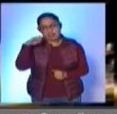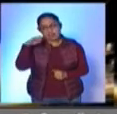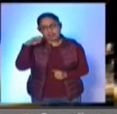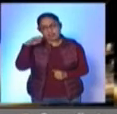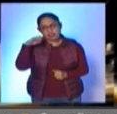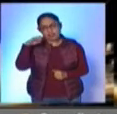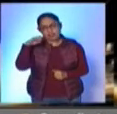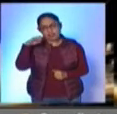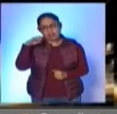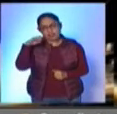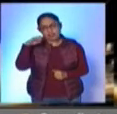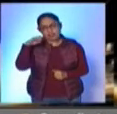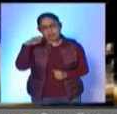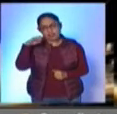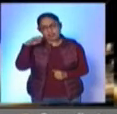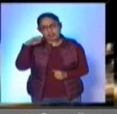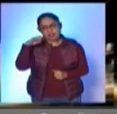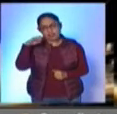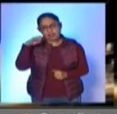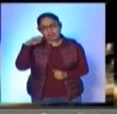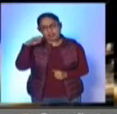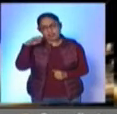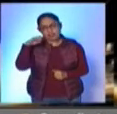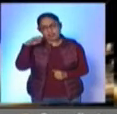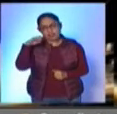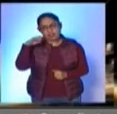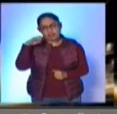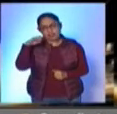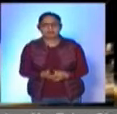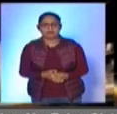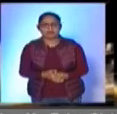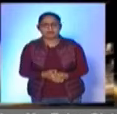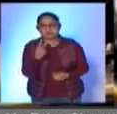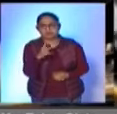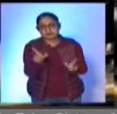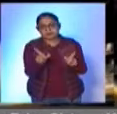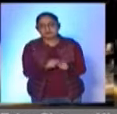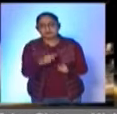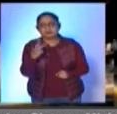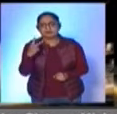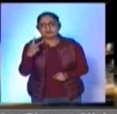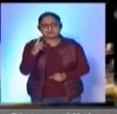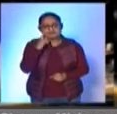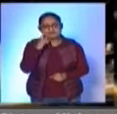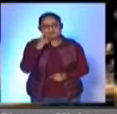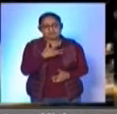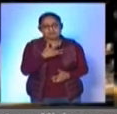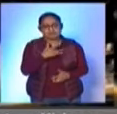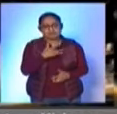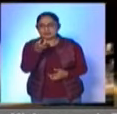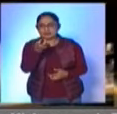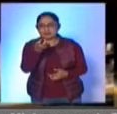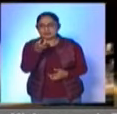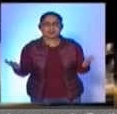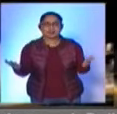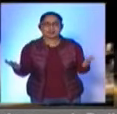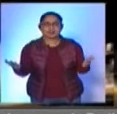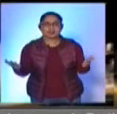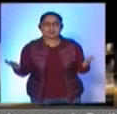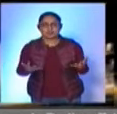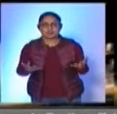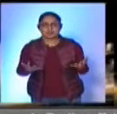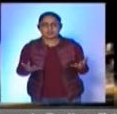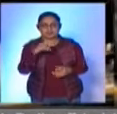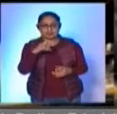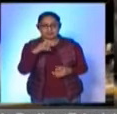¿no? Entonces esto nos movió mucho y fue por lo que pues realizamos esta